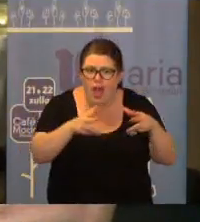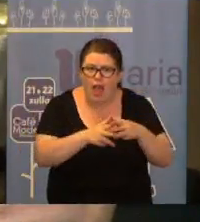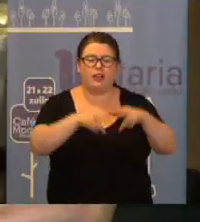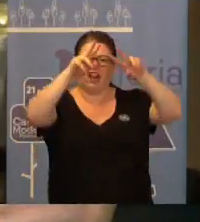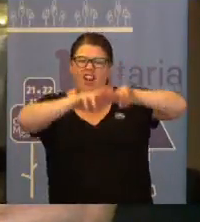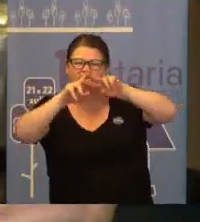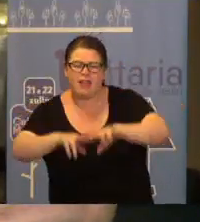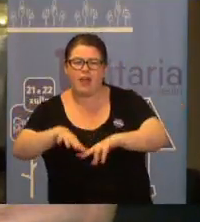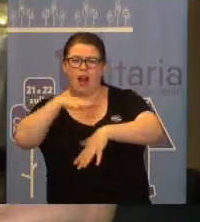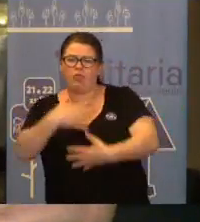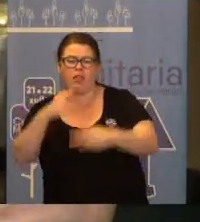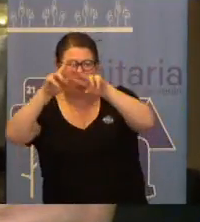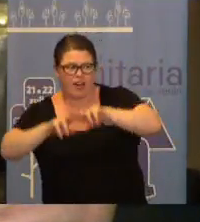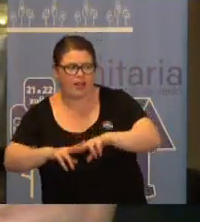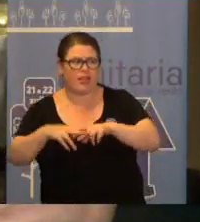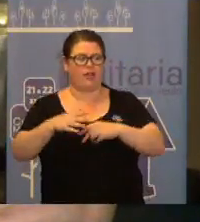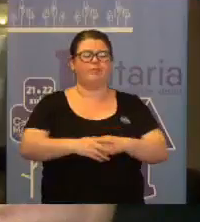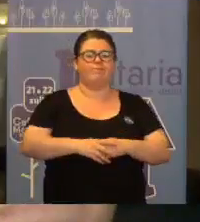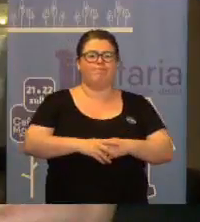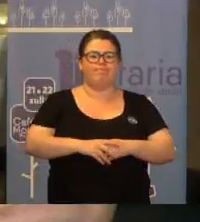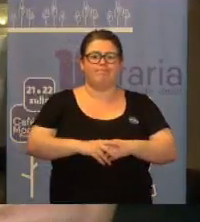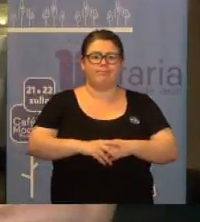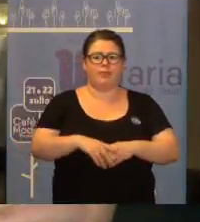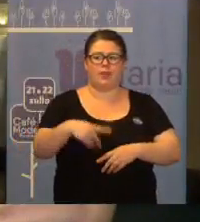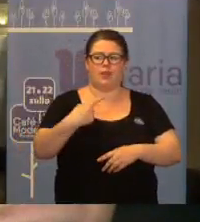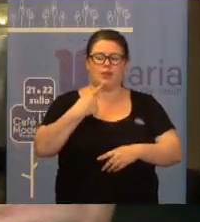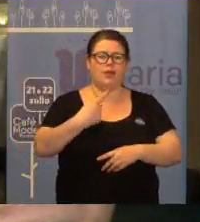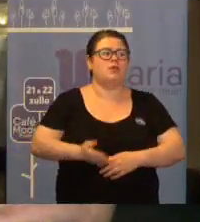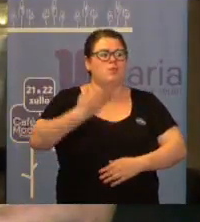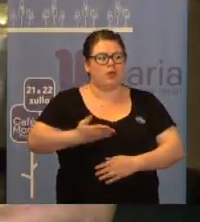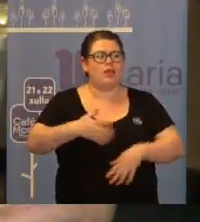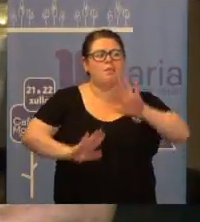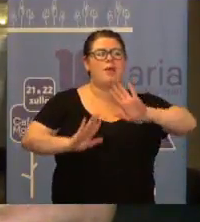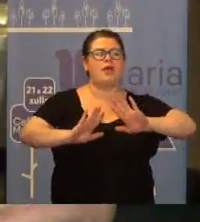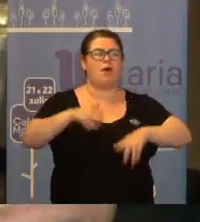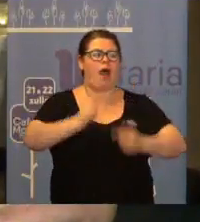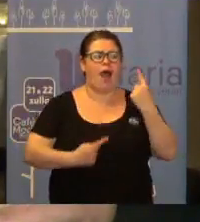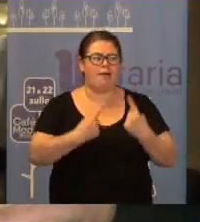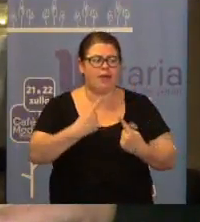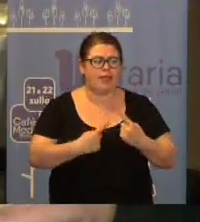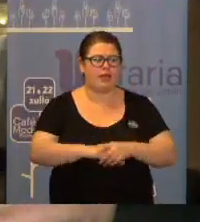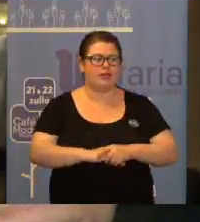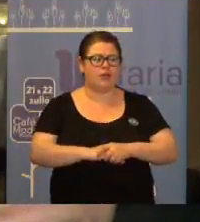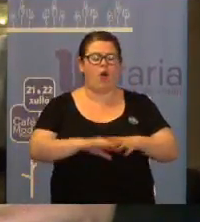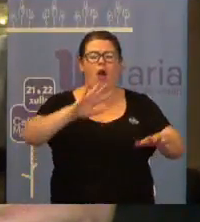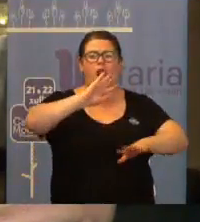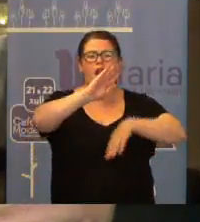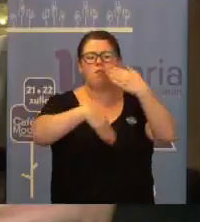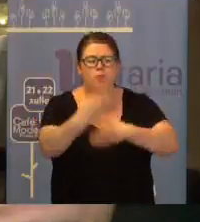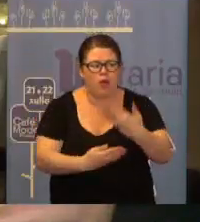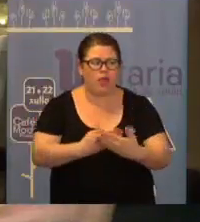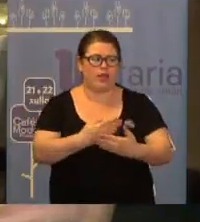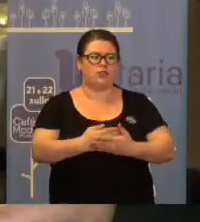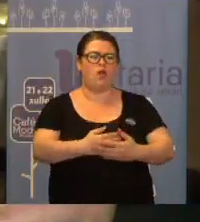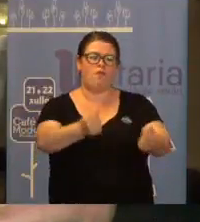política na actualidade chegou á conclusión de que eso ten importancia, pero a veces quen enmarca, é dicir, o proceso enmarcador é o que ten